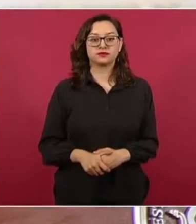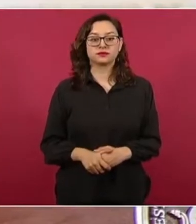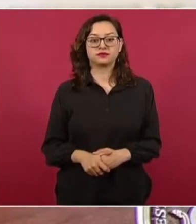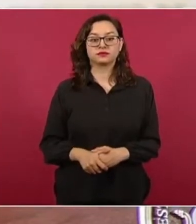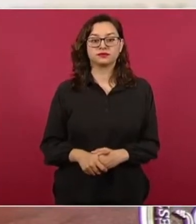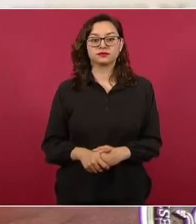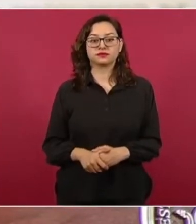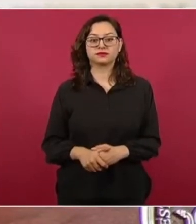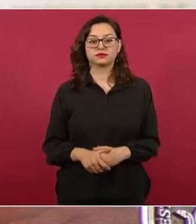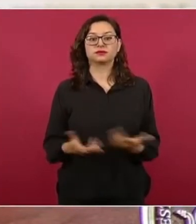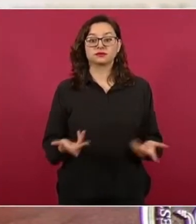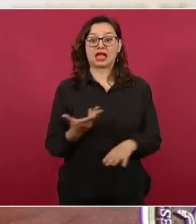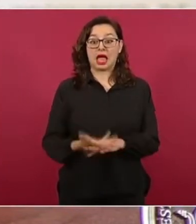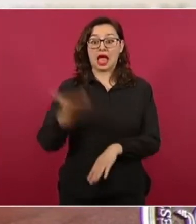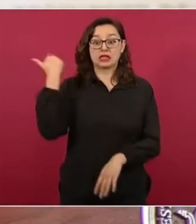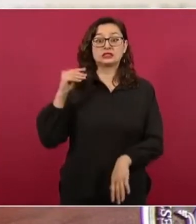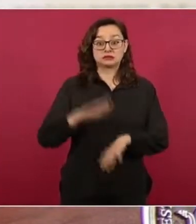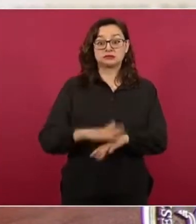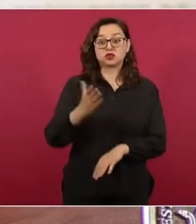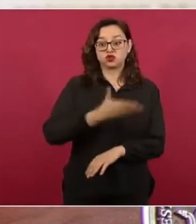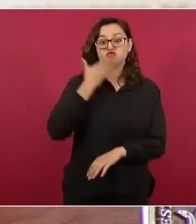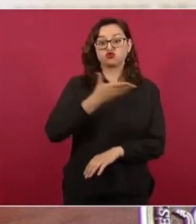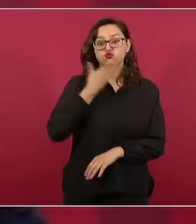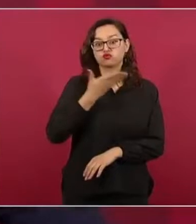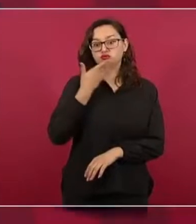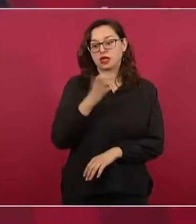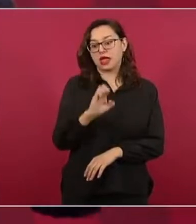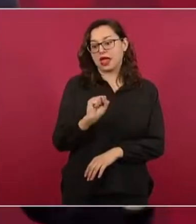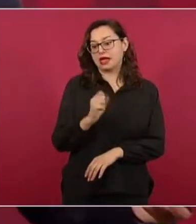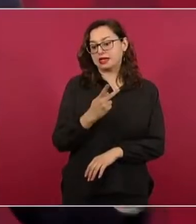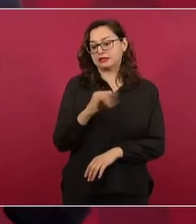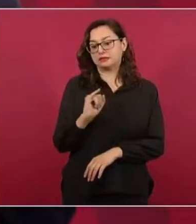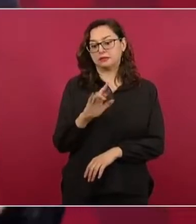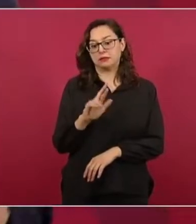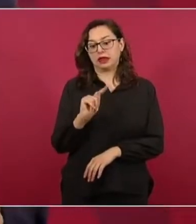la corriente espírita. Desde luego lo era. Entre todos ellos.